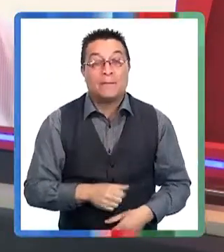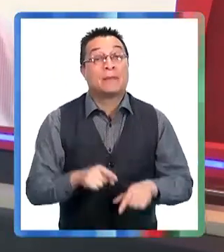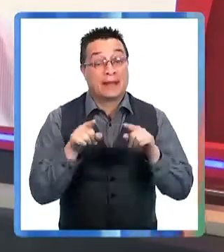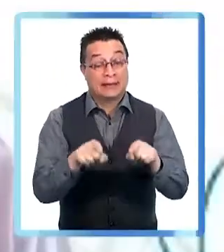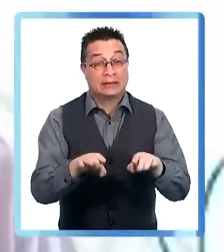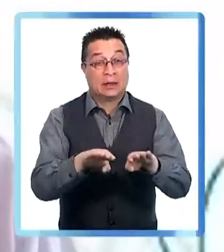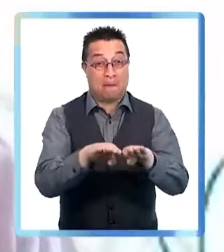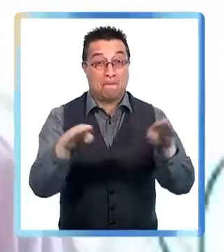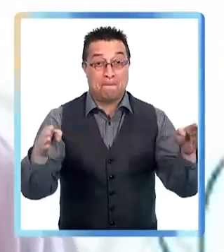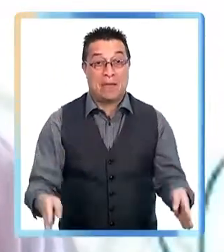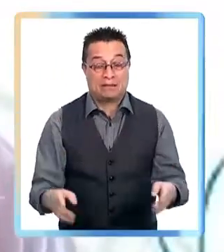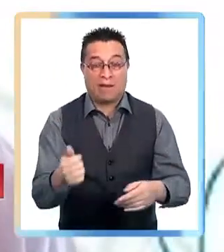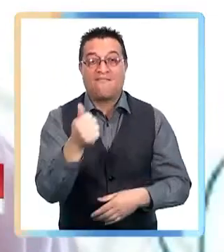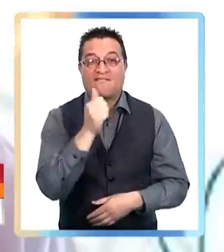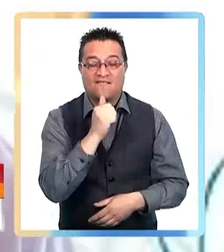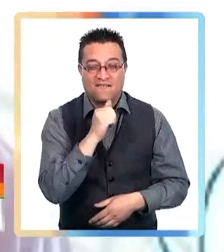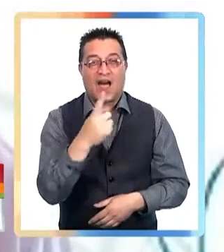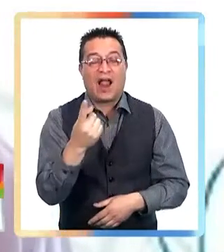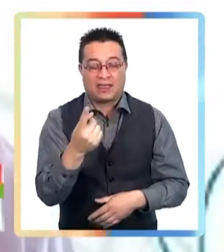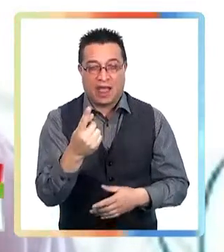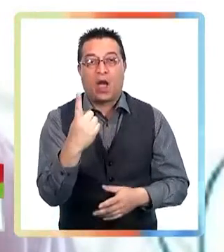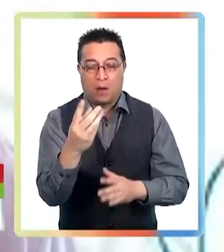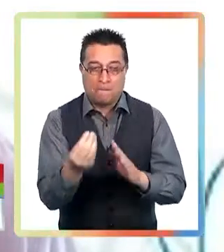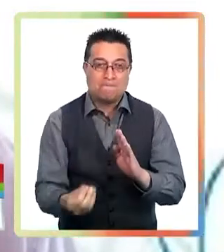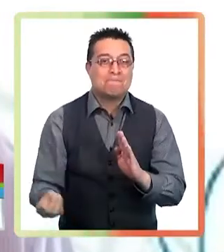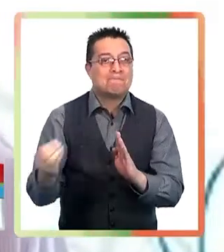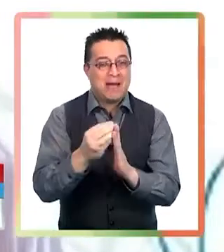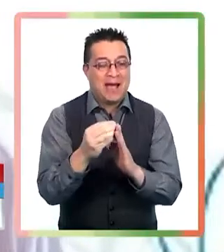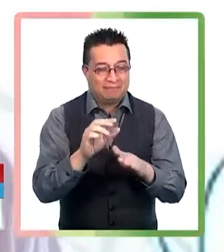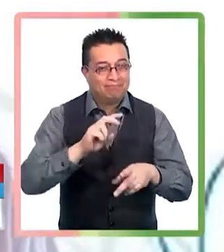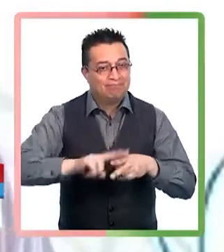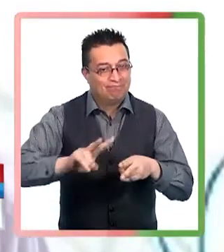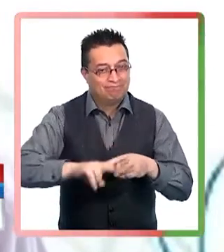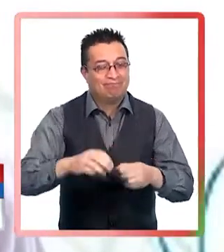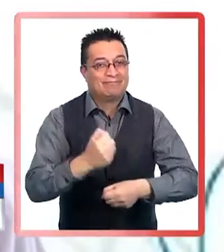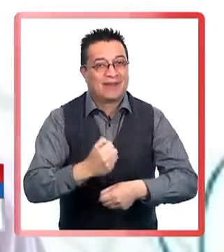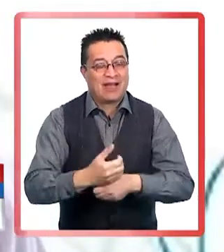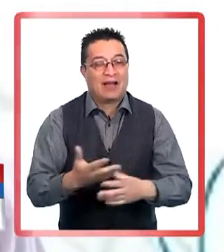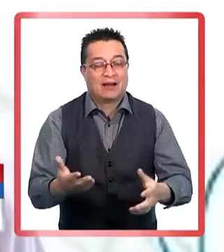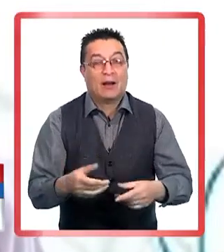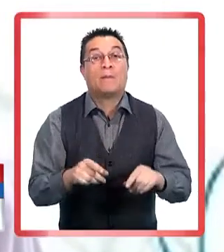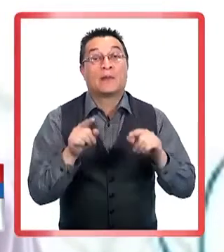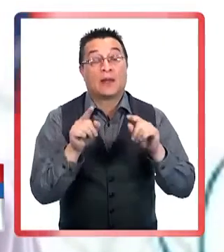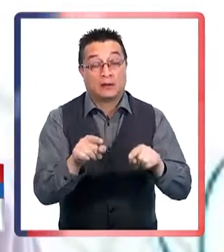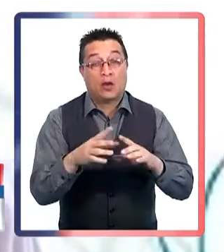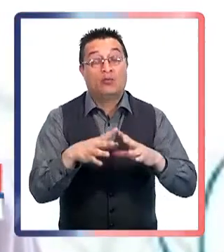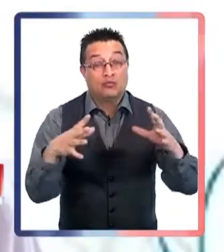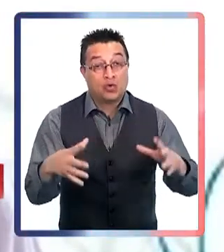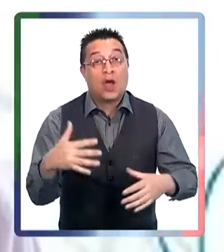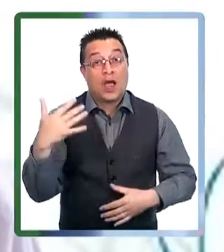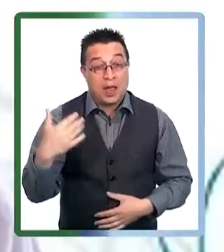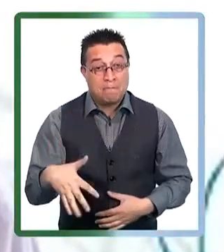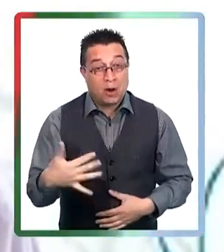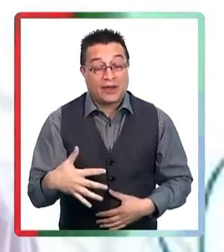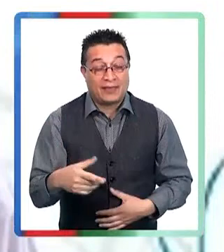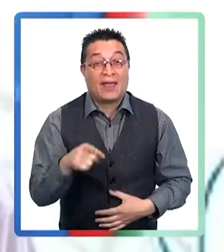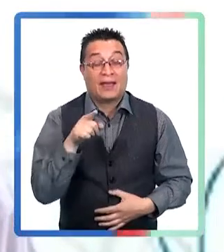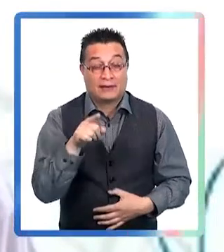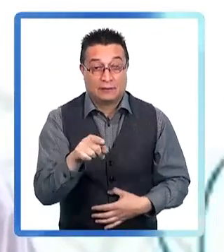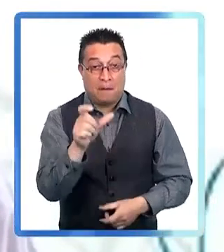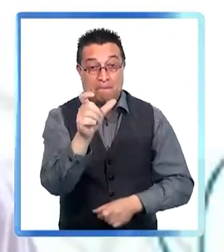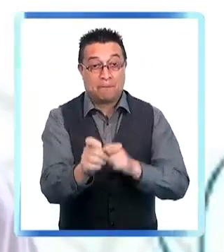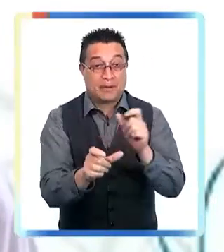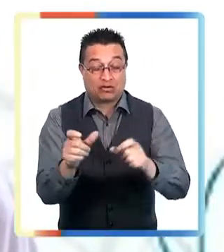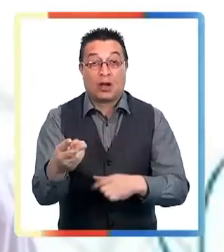esa es una mesa que le falta una pata, que cojea. Y eso es muy importante. Si una persona